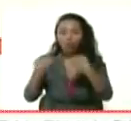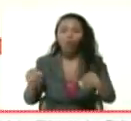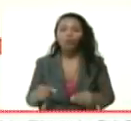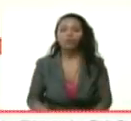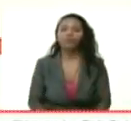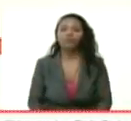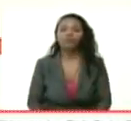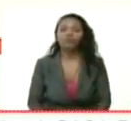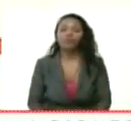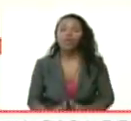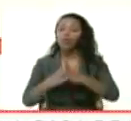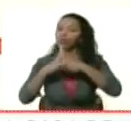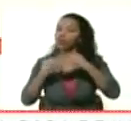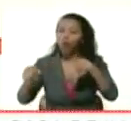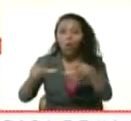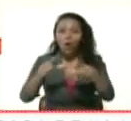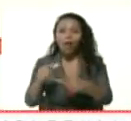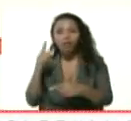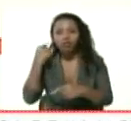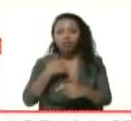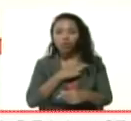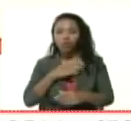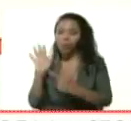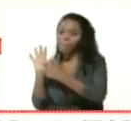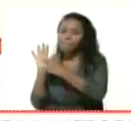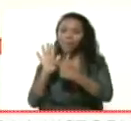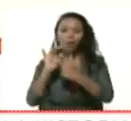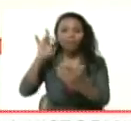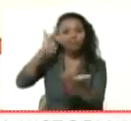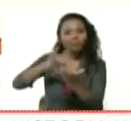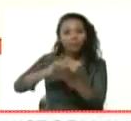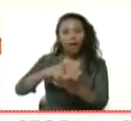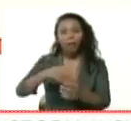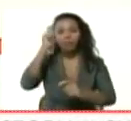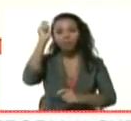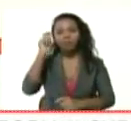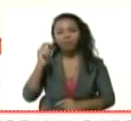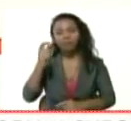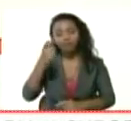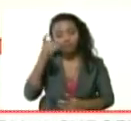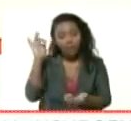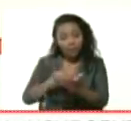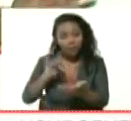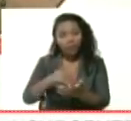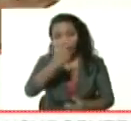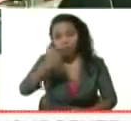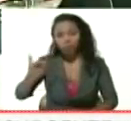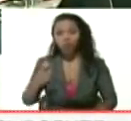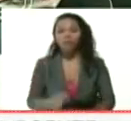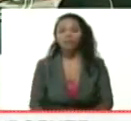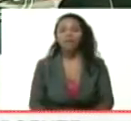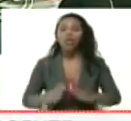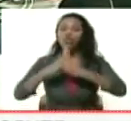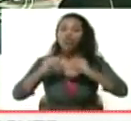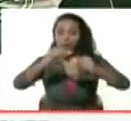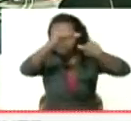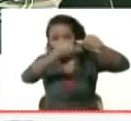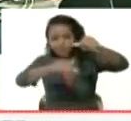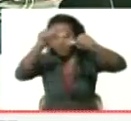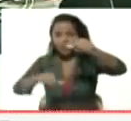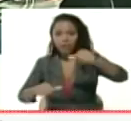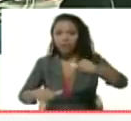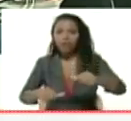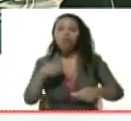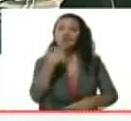en todos los circuitos vamos a presentar candidatos y candidatas. Vamos a presentar candidatos y candidatas en todas las listas y tengan